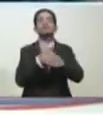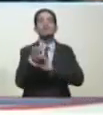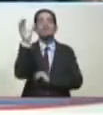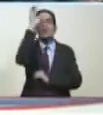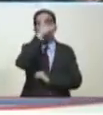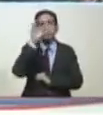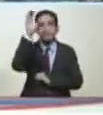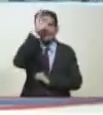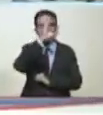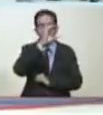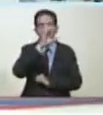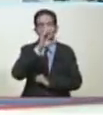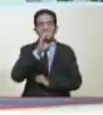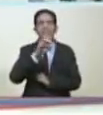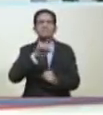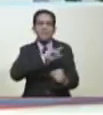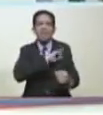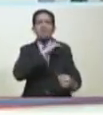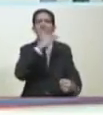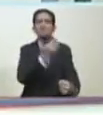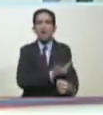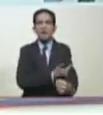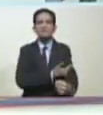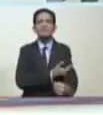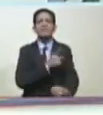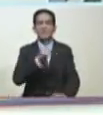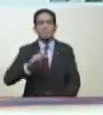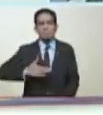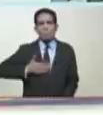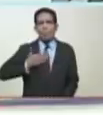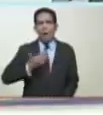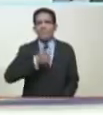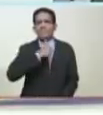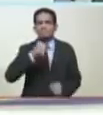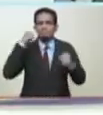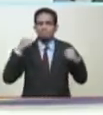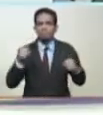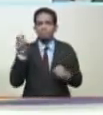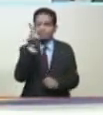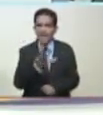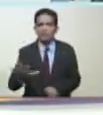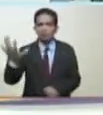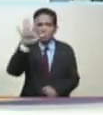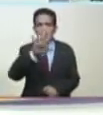valores, del coraje nacional, de la capacidad de resistencia del pueblo.